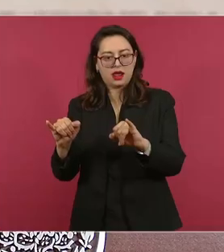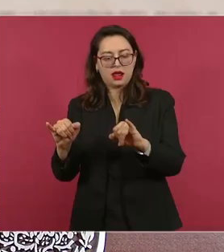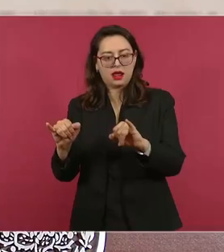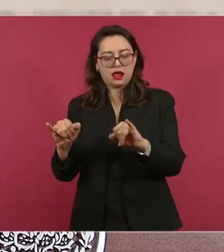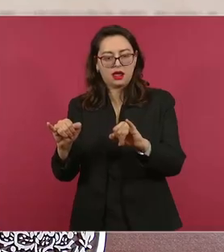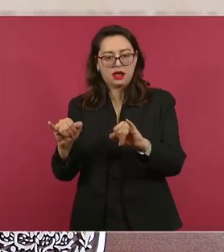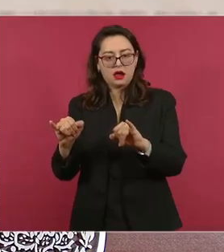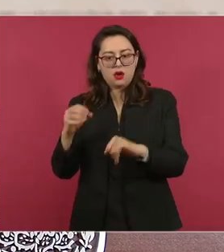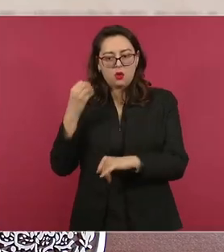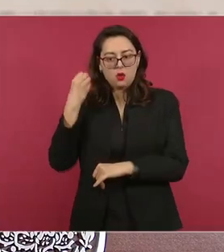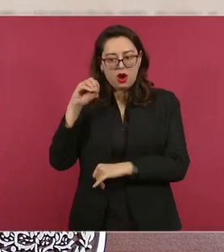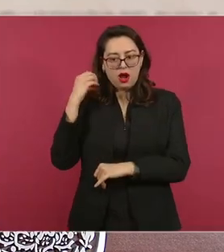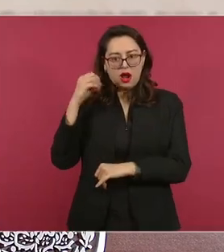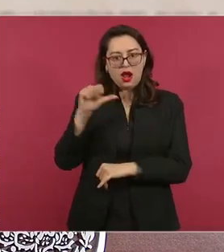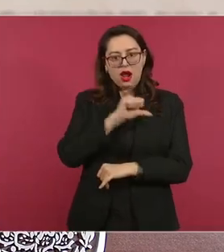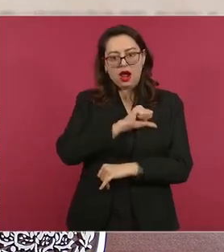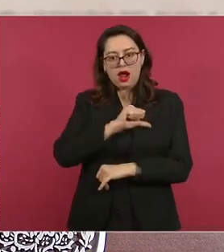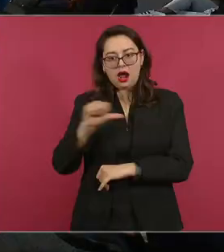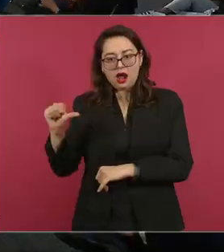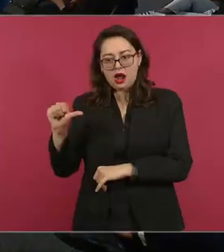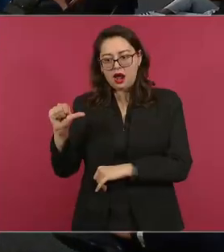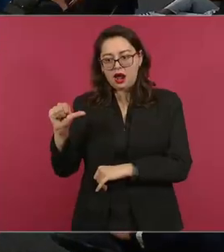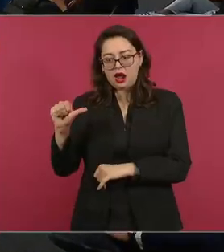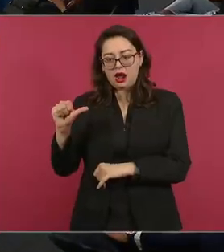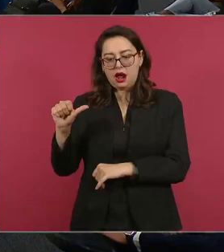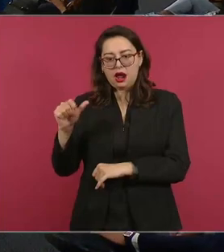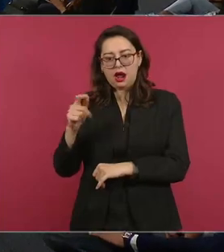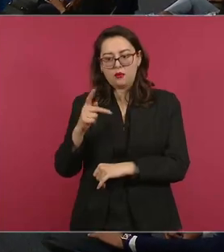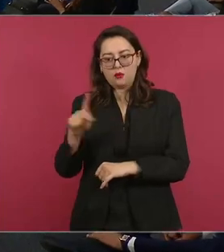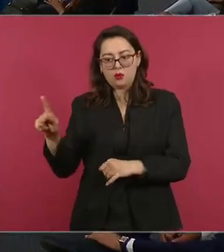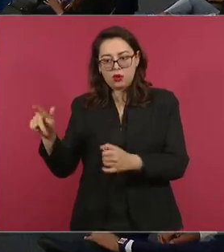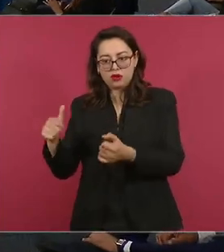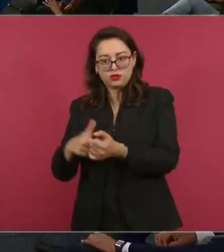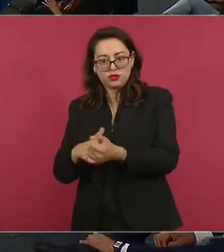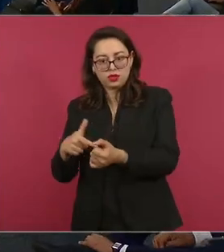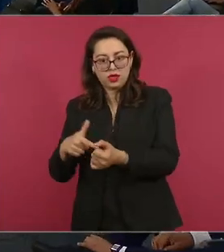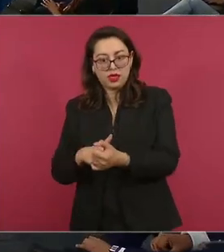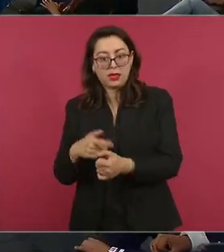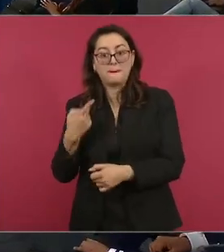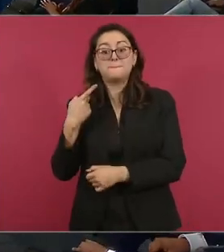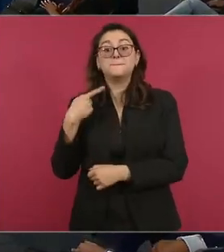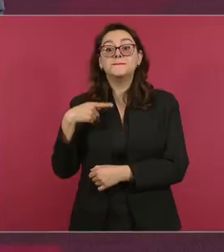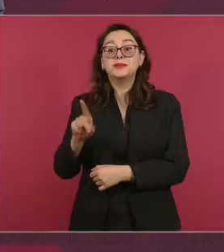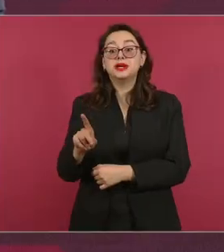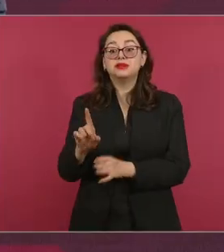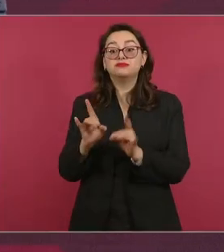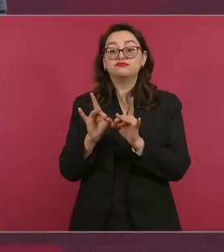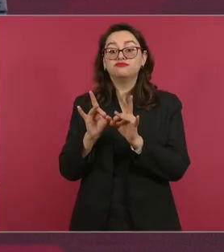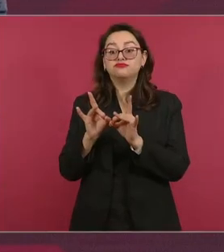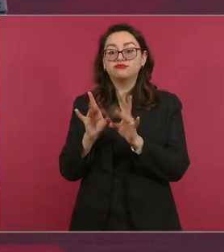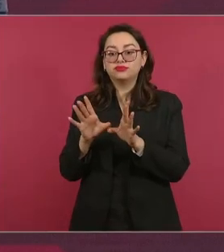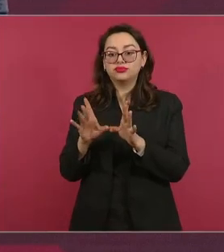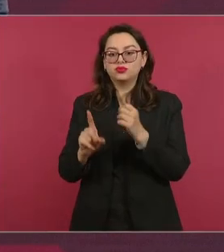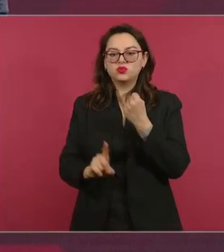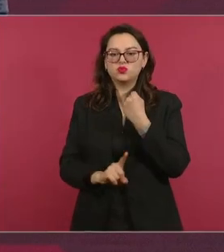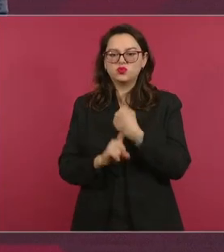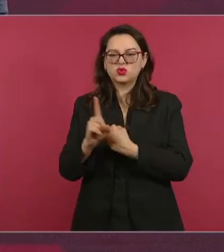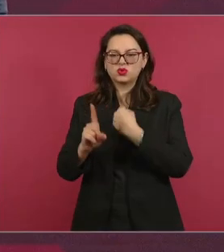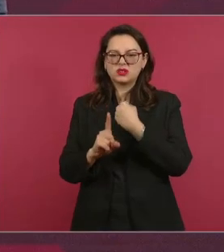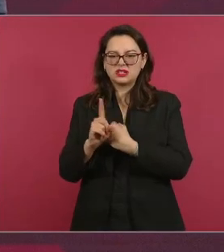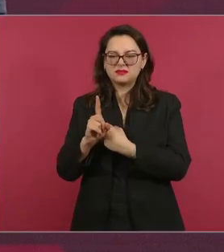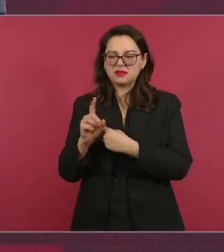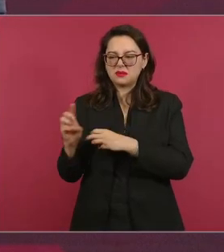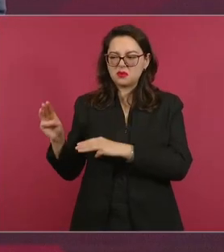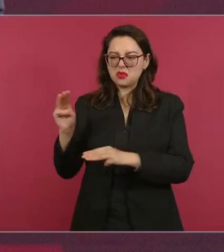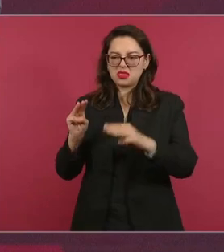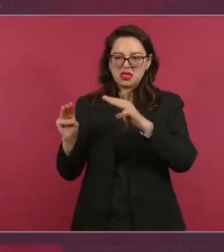la de Oaxaca… Puerto Escondido. Sí, pero tuvimos un problema en unos taludes, unos derrumbes,